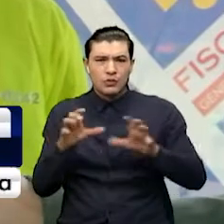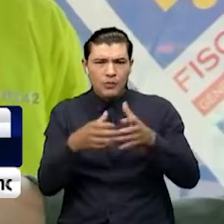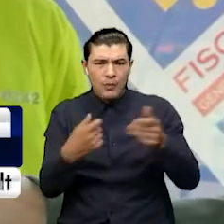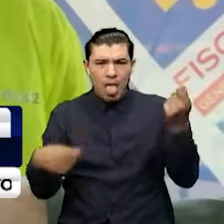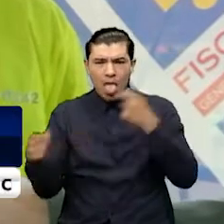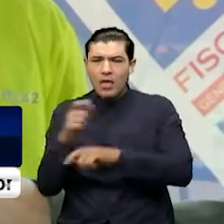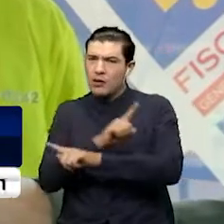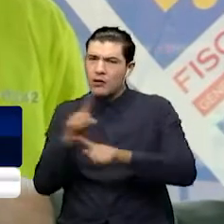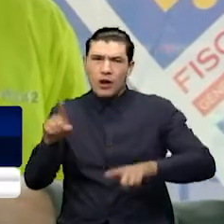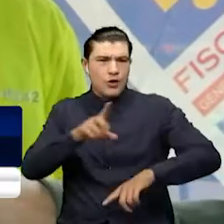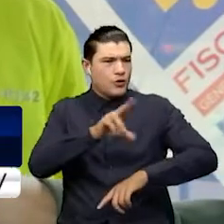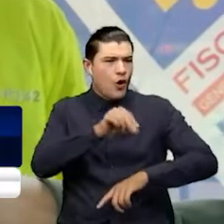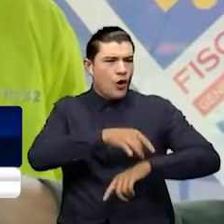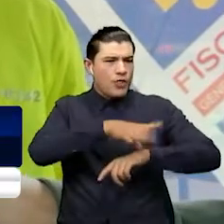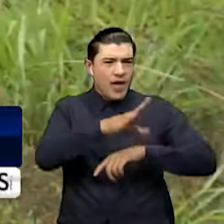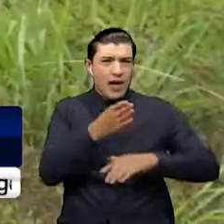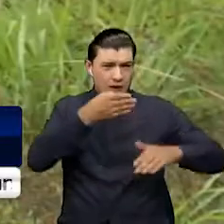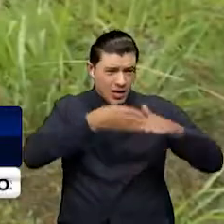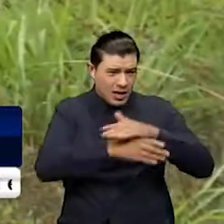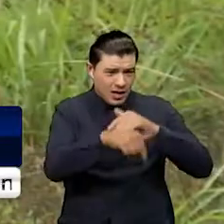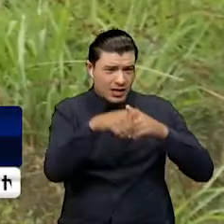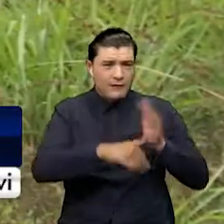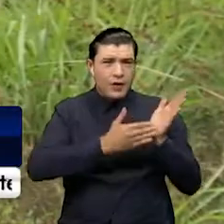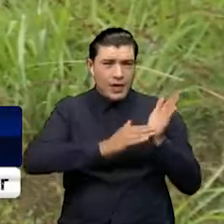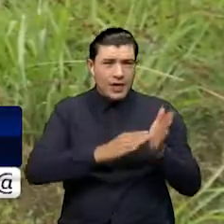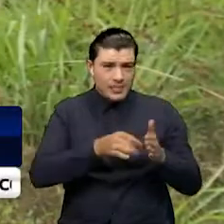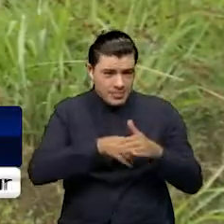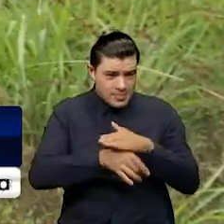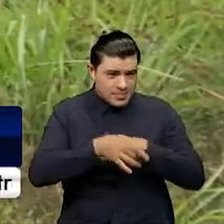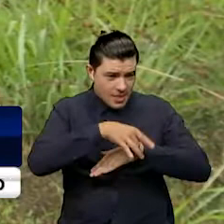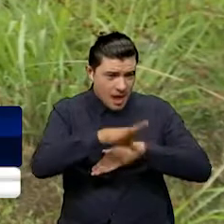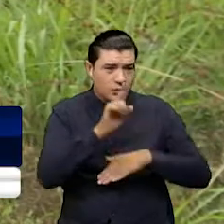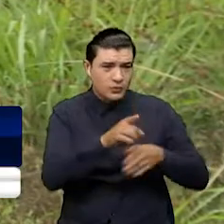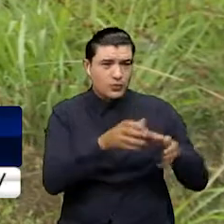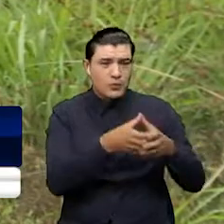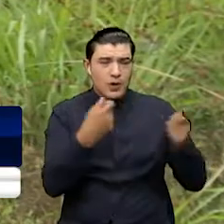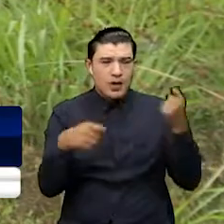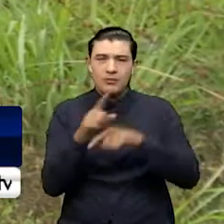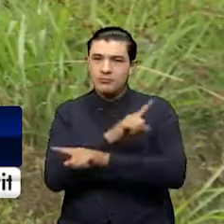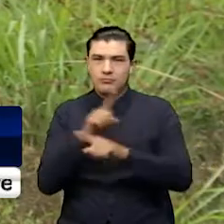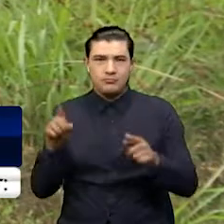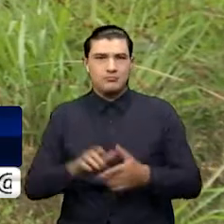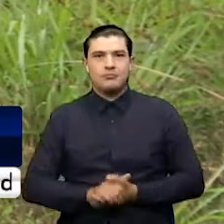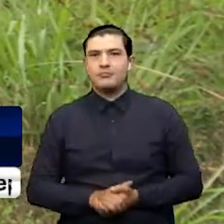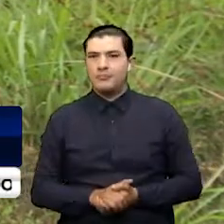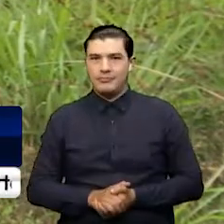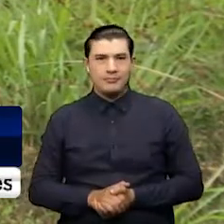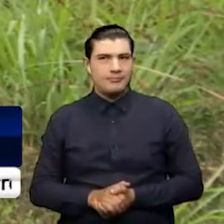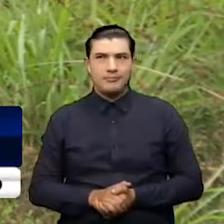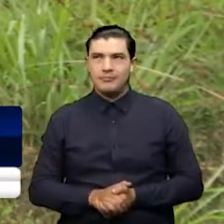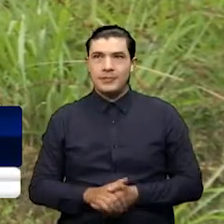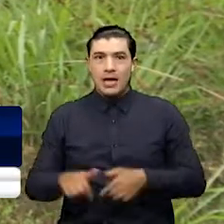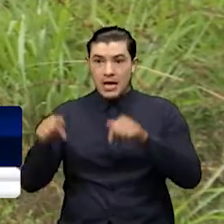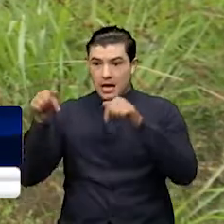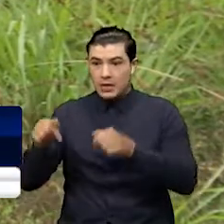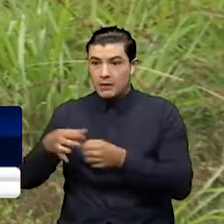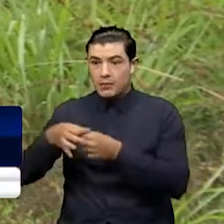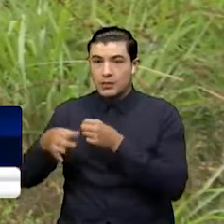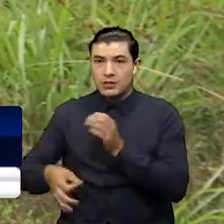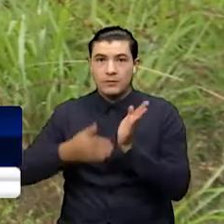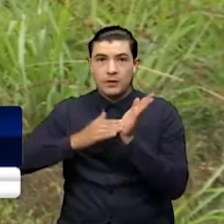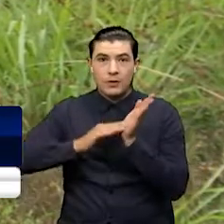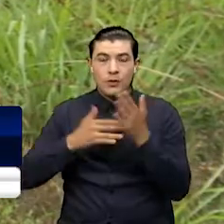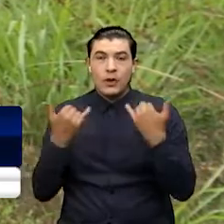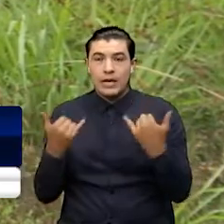no permitiremos que entre ninguna nueva flor ya blanca muy bien pues en esta oportunidad fue el segundo golpe dado al microtráfico aquí en el municipio de floridablanca